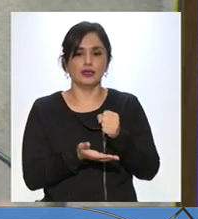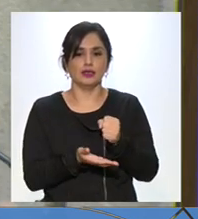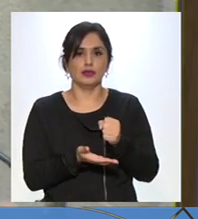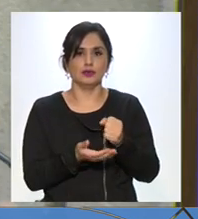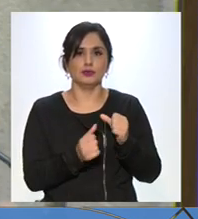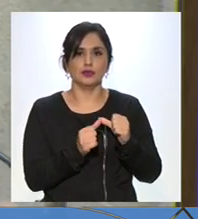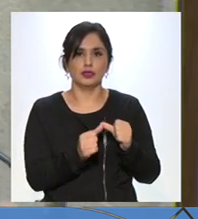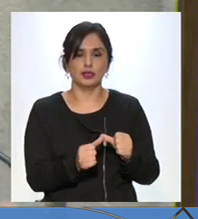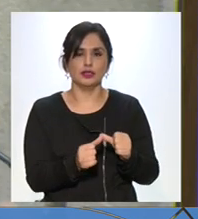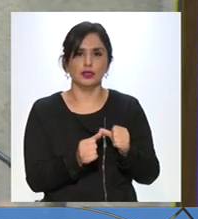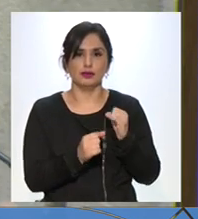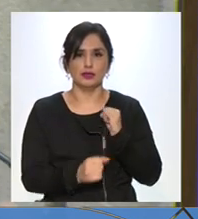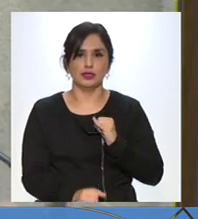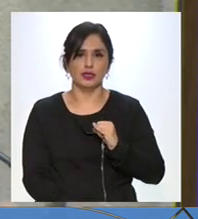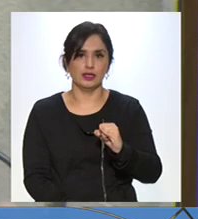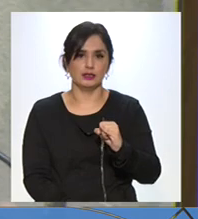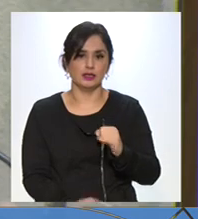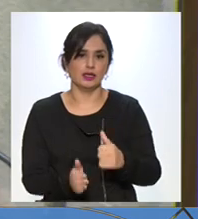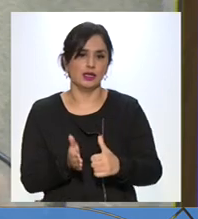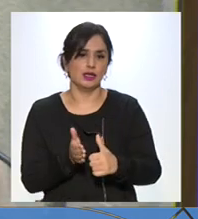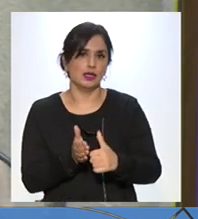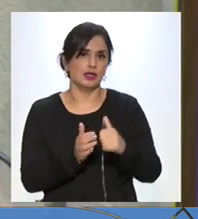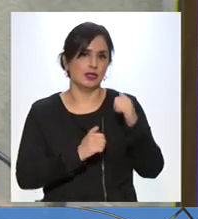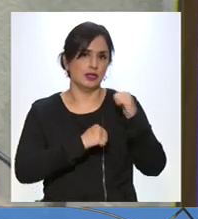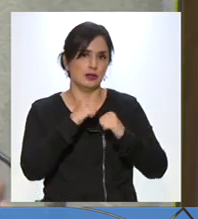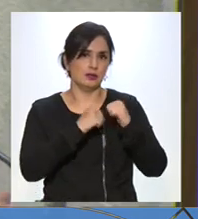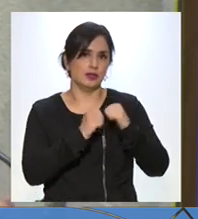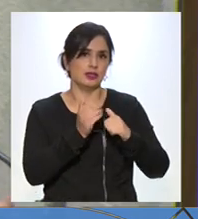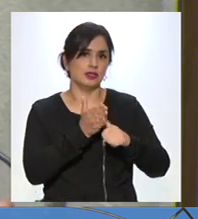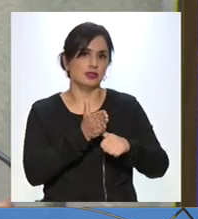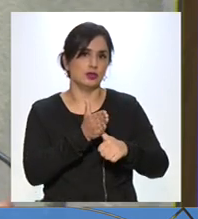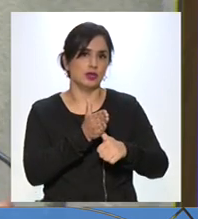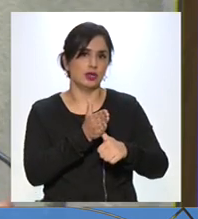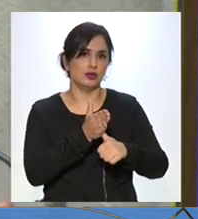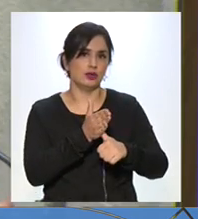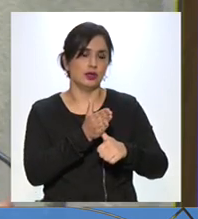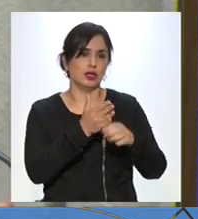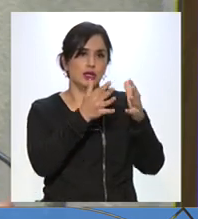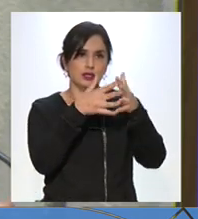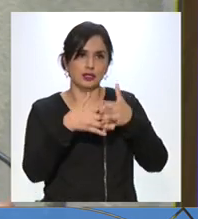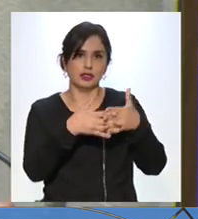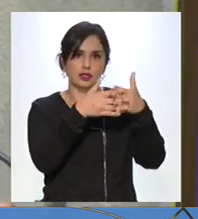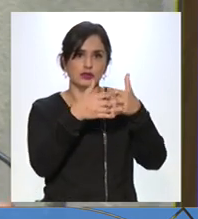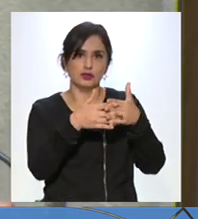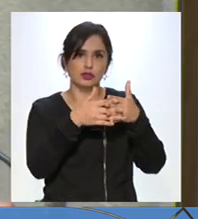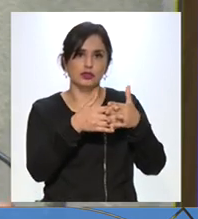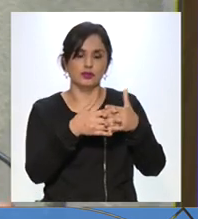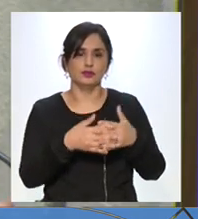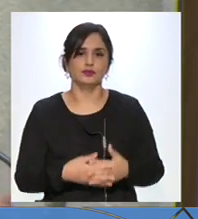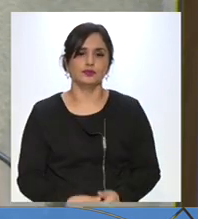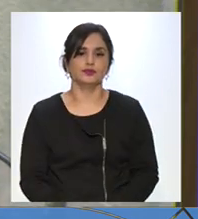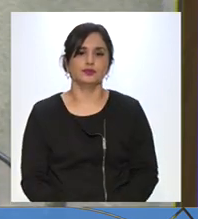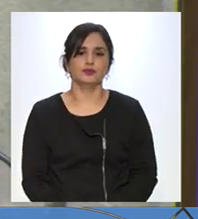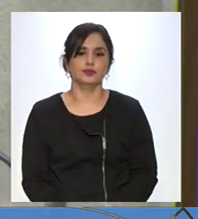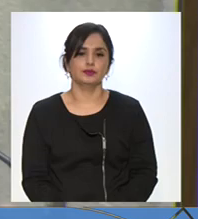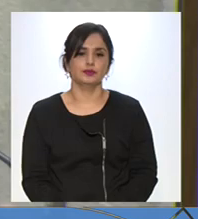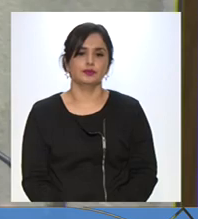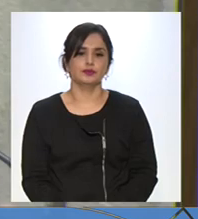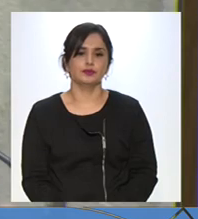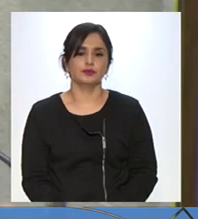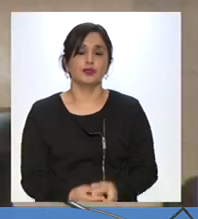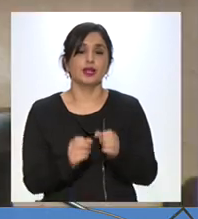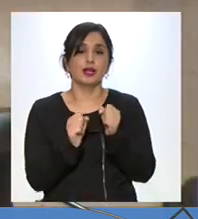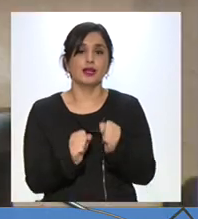particularmente respecto de aseguradoras de Estados Unidos y otras que están con fuerte inversión en nuestro país. Otro tema es en relación con la